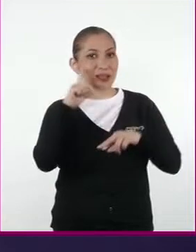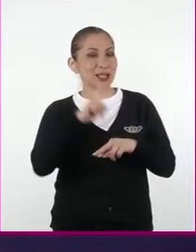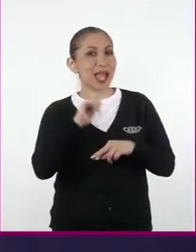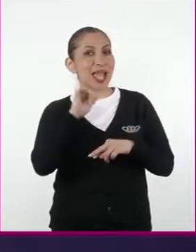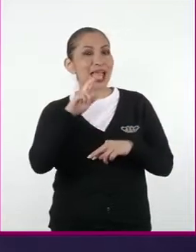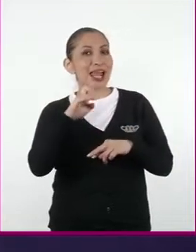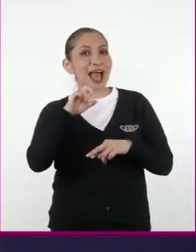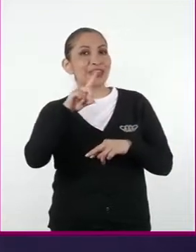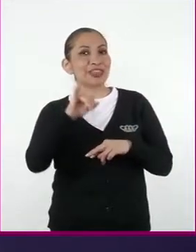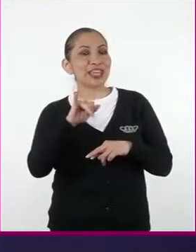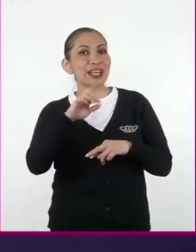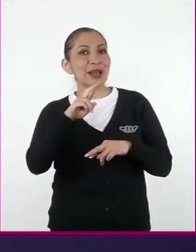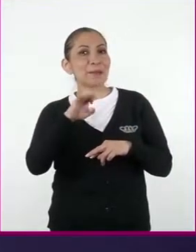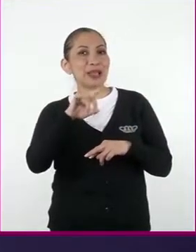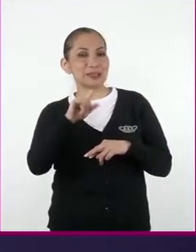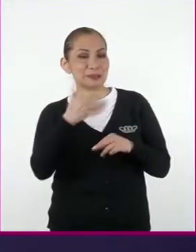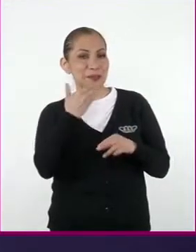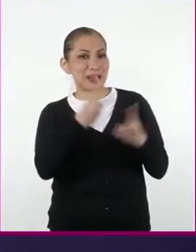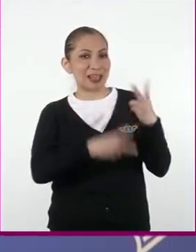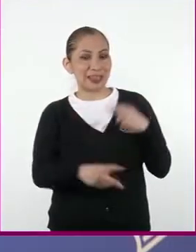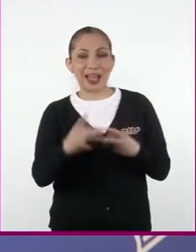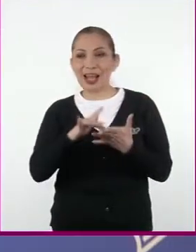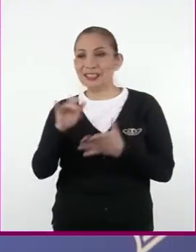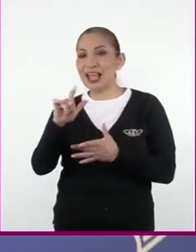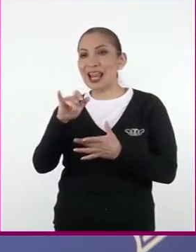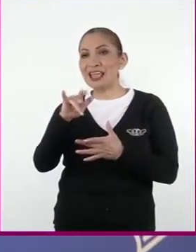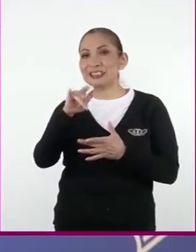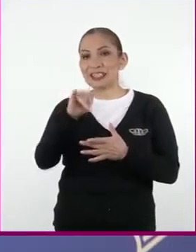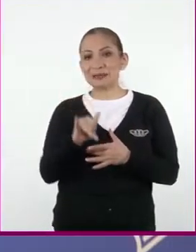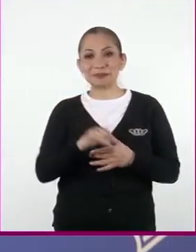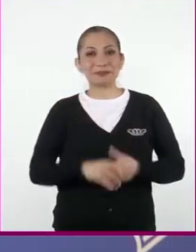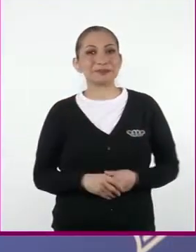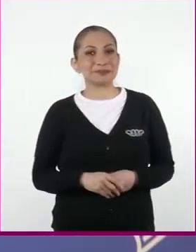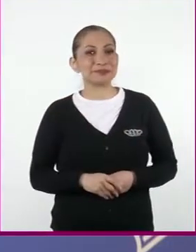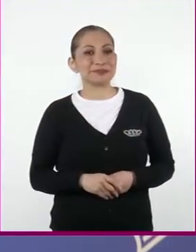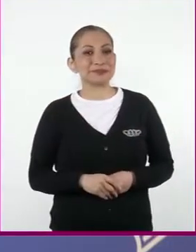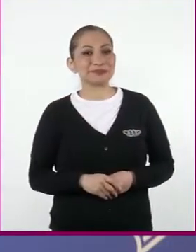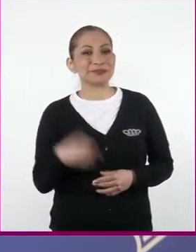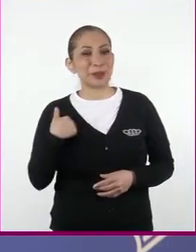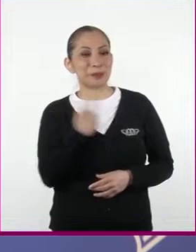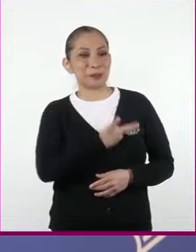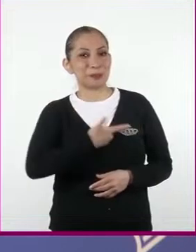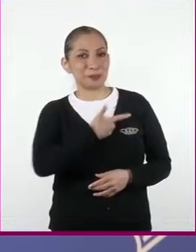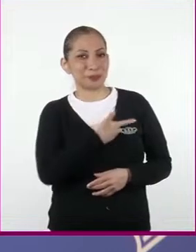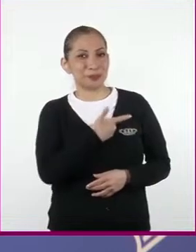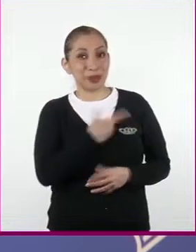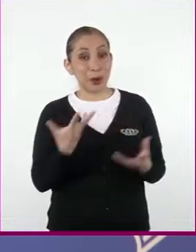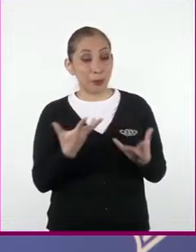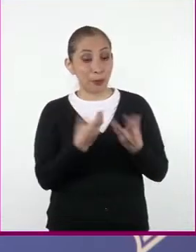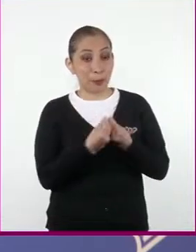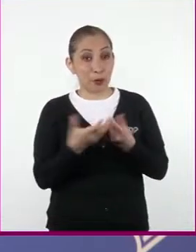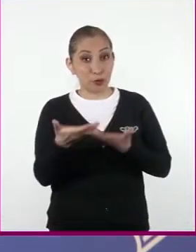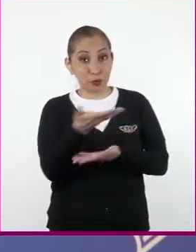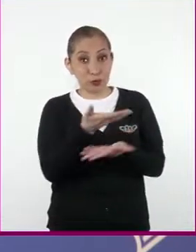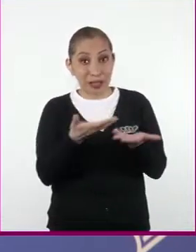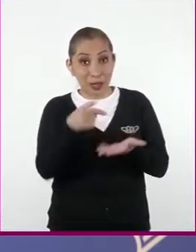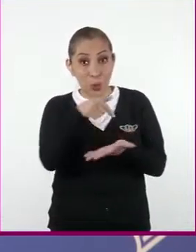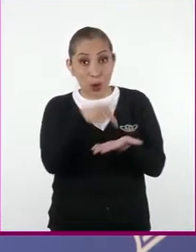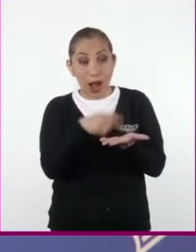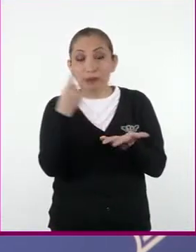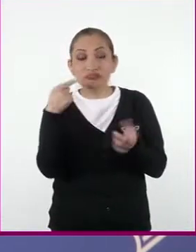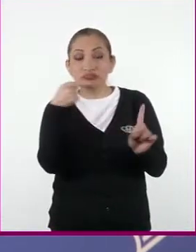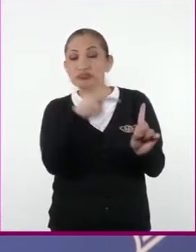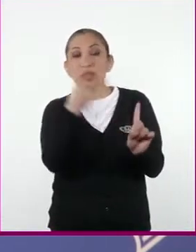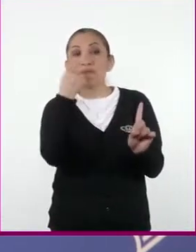maestra Erandi Rodríguez. Bienvenida, maestra. Gracias, Leslie. Me da mucho gusto poder compartir con ustedes este espacio,